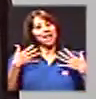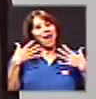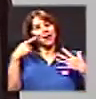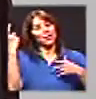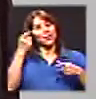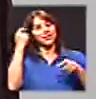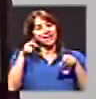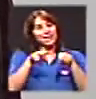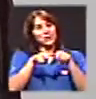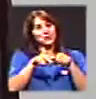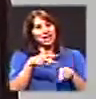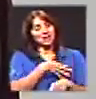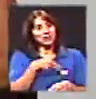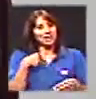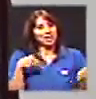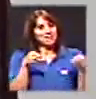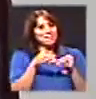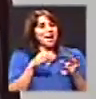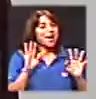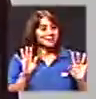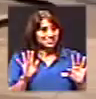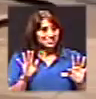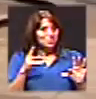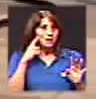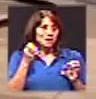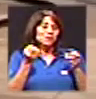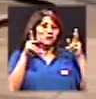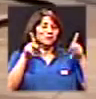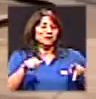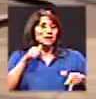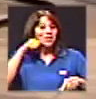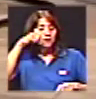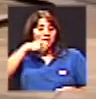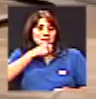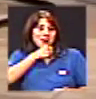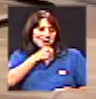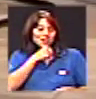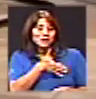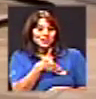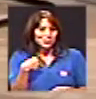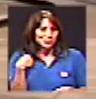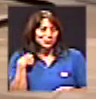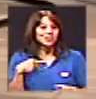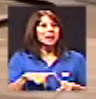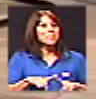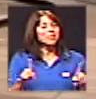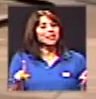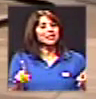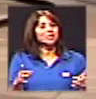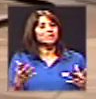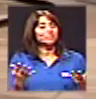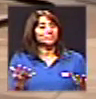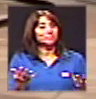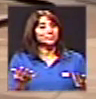sería más, si él tiene el mismo patrón que muchos adultos mayores tenemos, pero